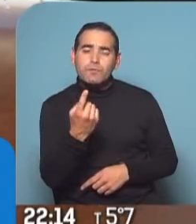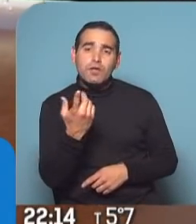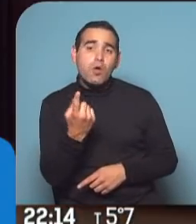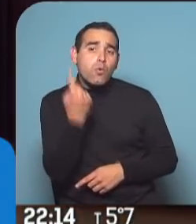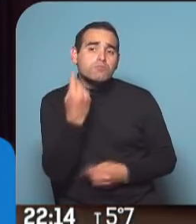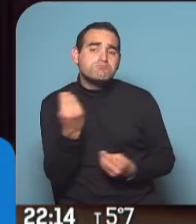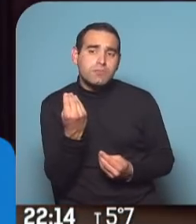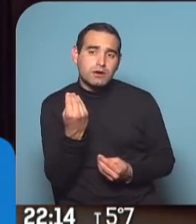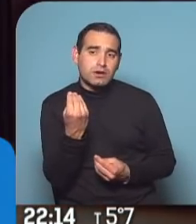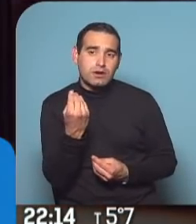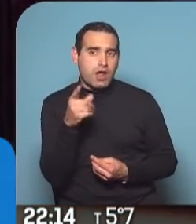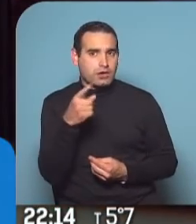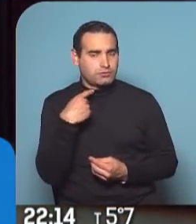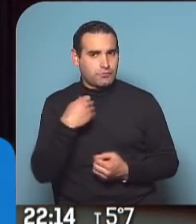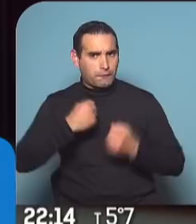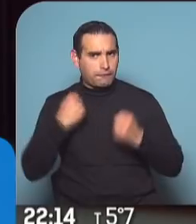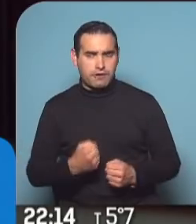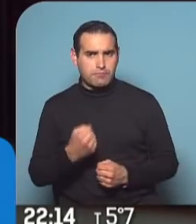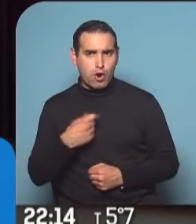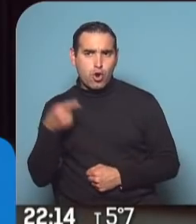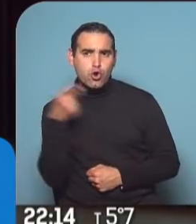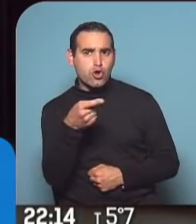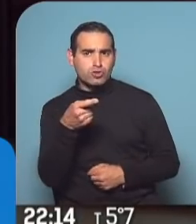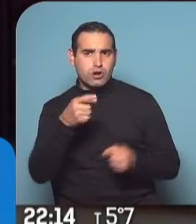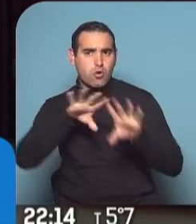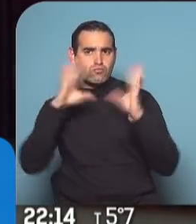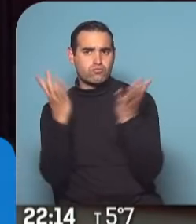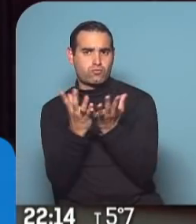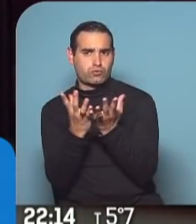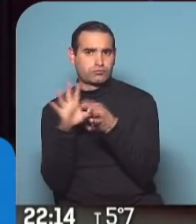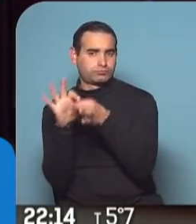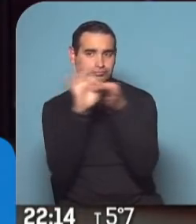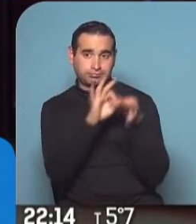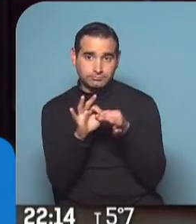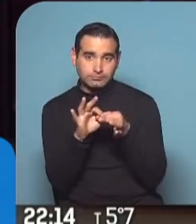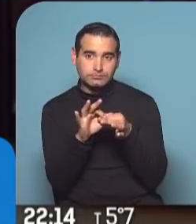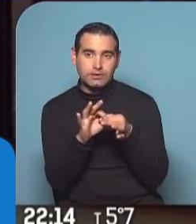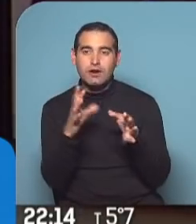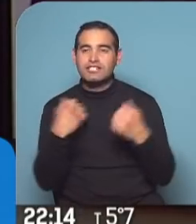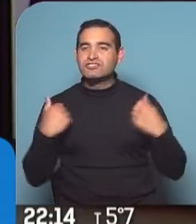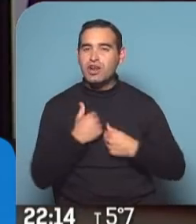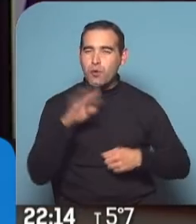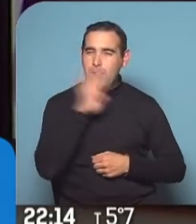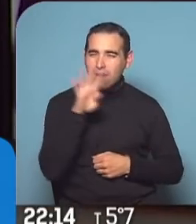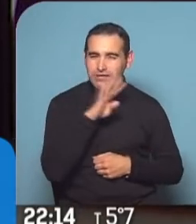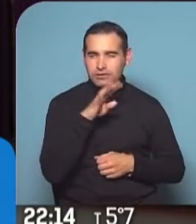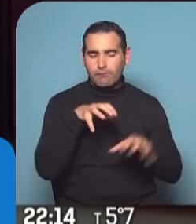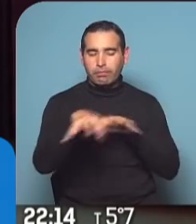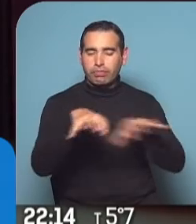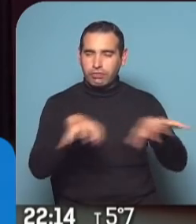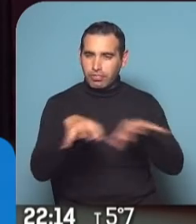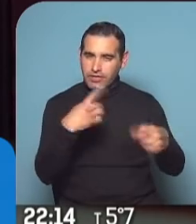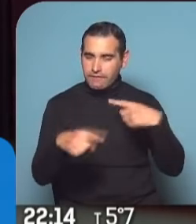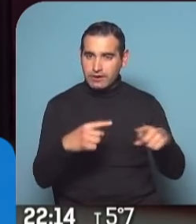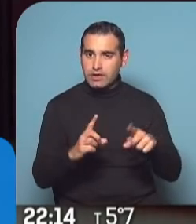de ellas es una postura muy crítica contra la globalización, ¿no? Se pide, los chalecos amarillos tienen distintos sectores, hay un